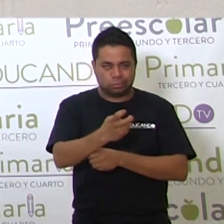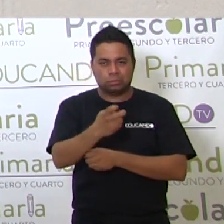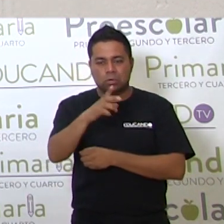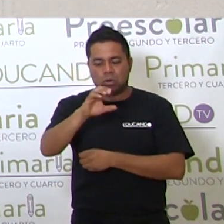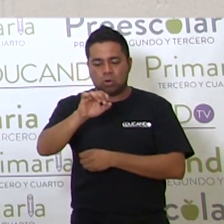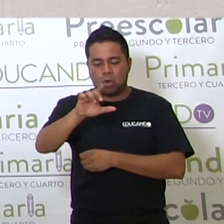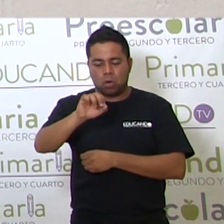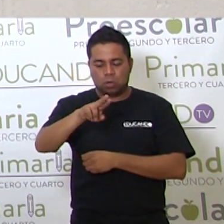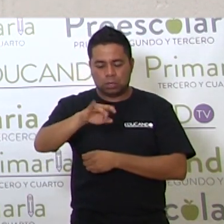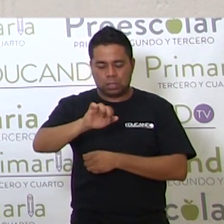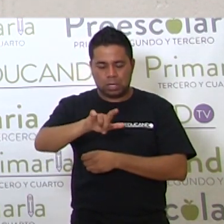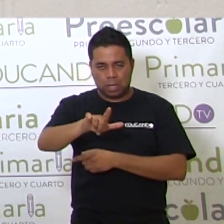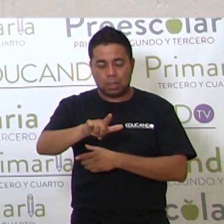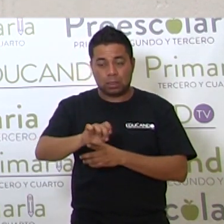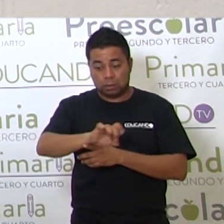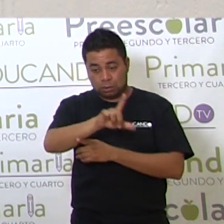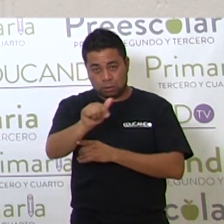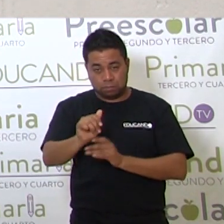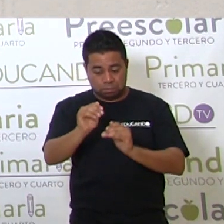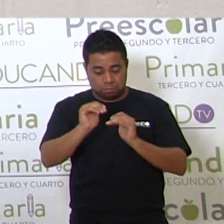Y después de este periodo,